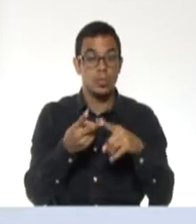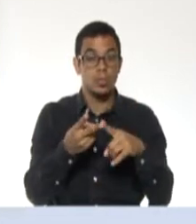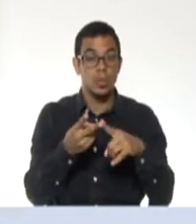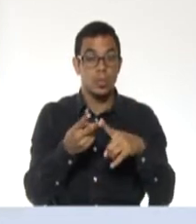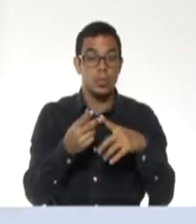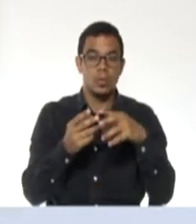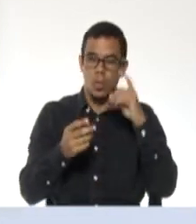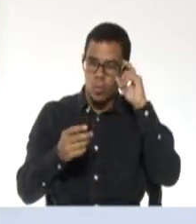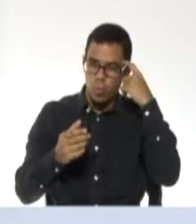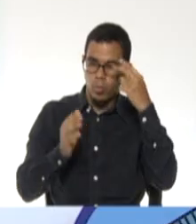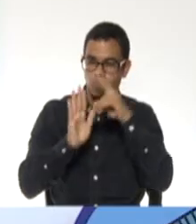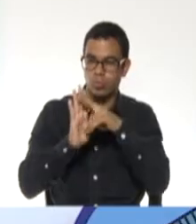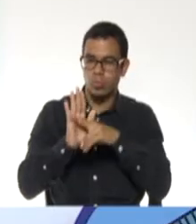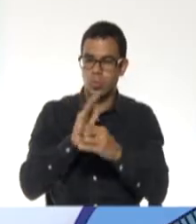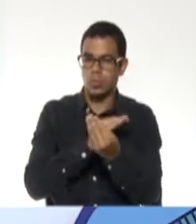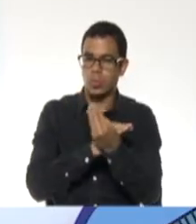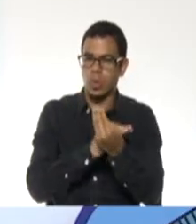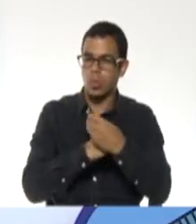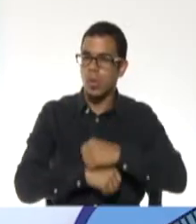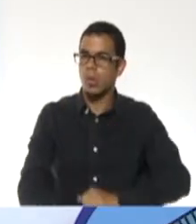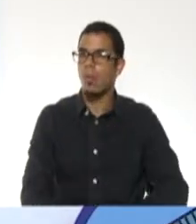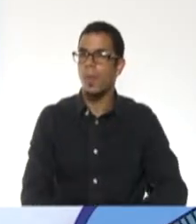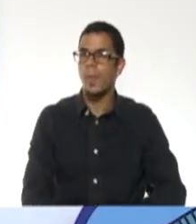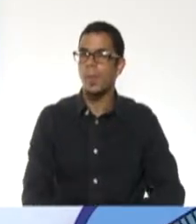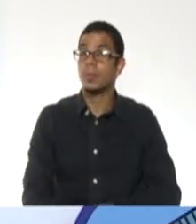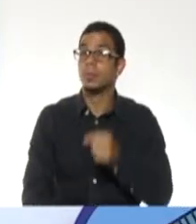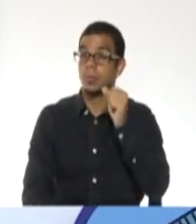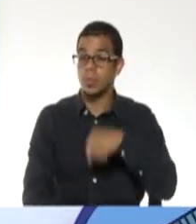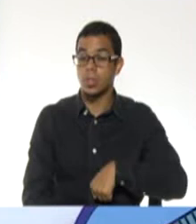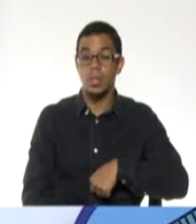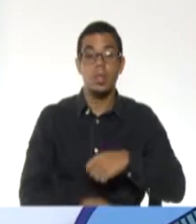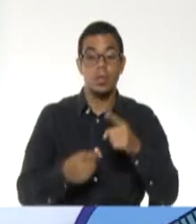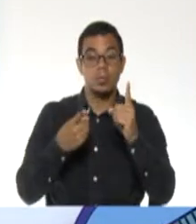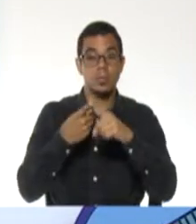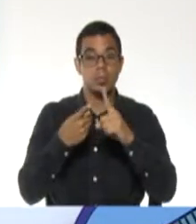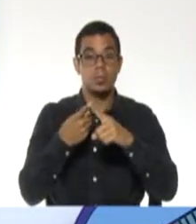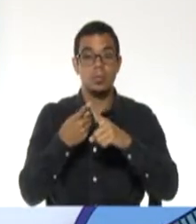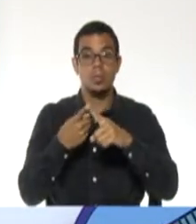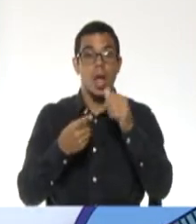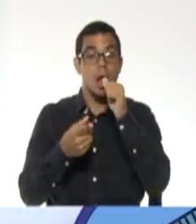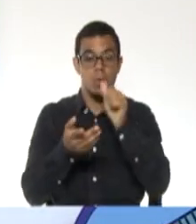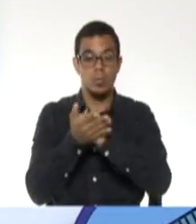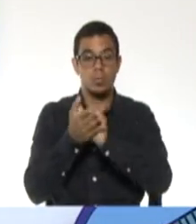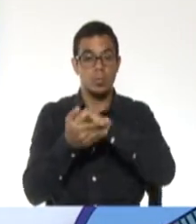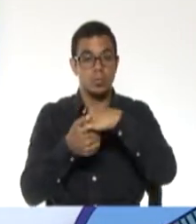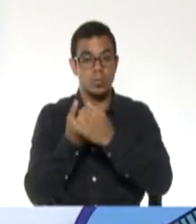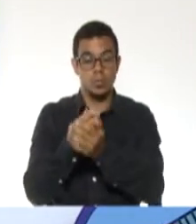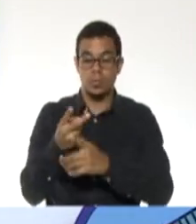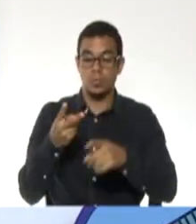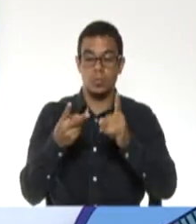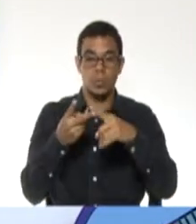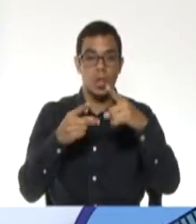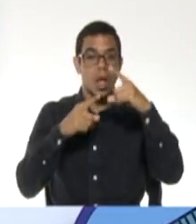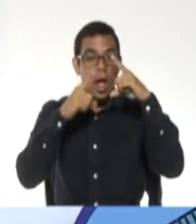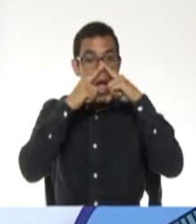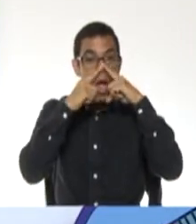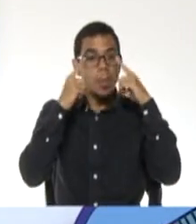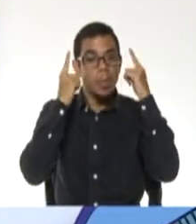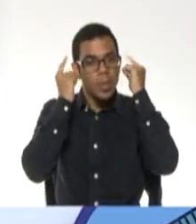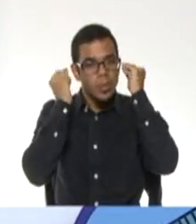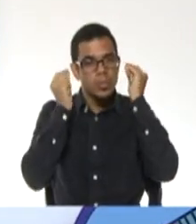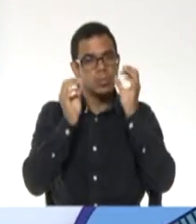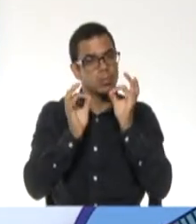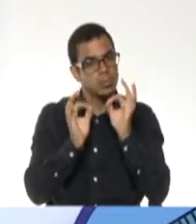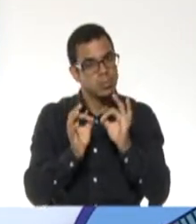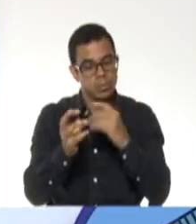de bioseguridad. Juntos lavemos nuestras manos con agua y jabón. Usar correctamente nuestro tapabocas